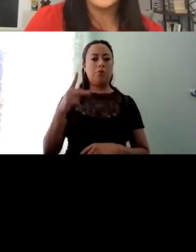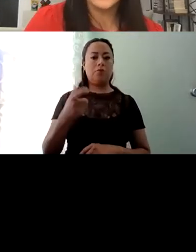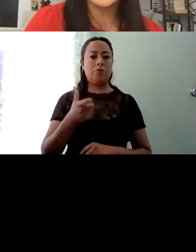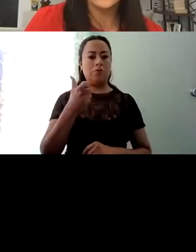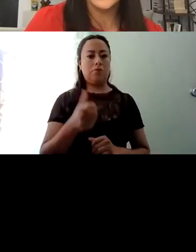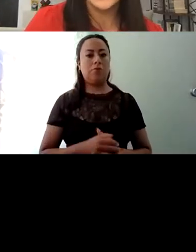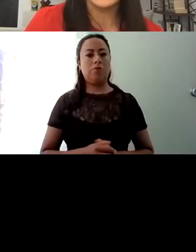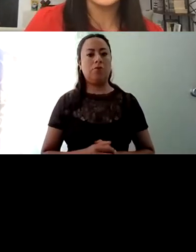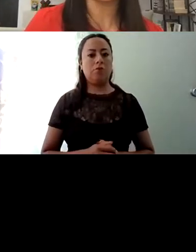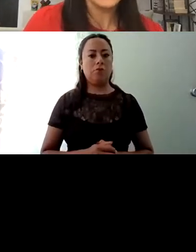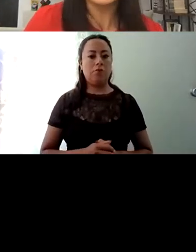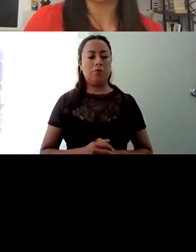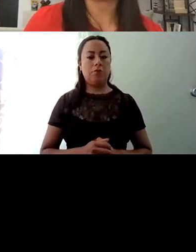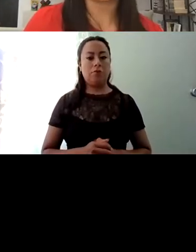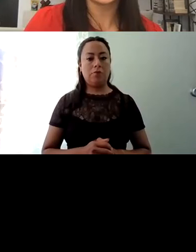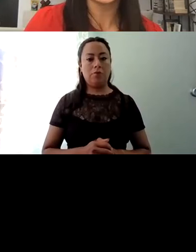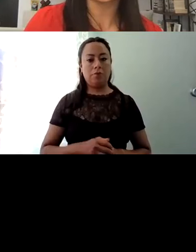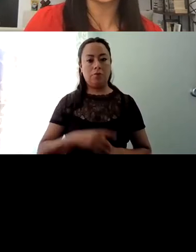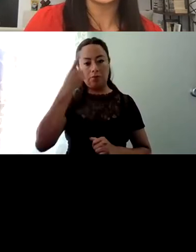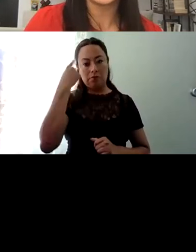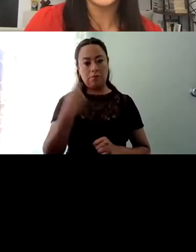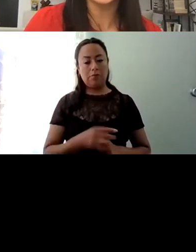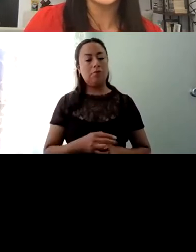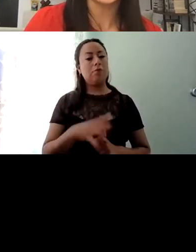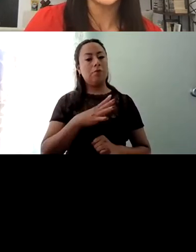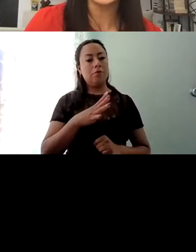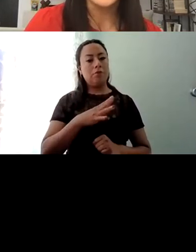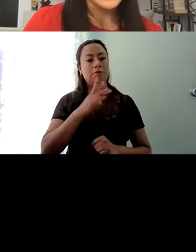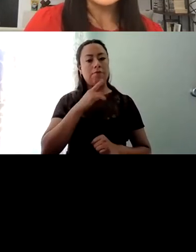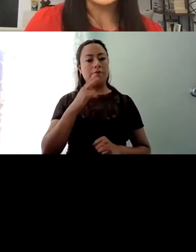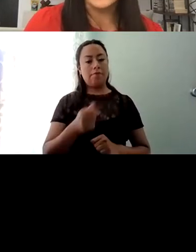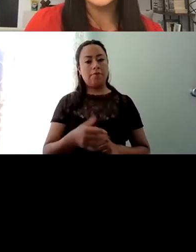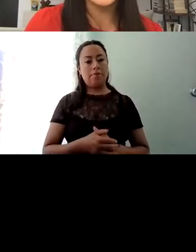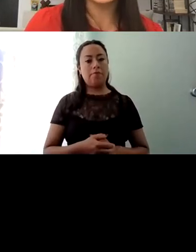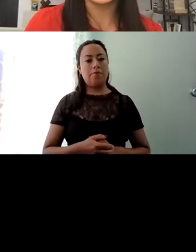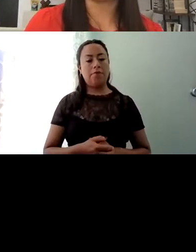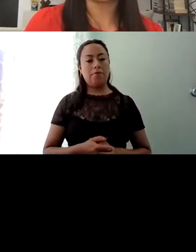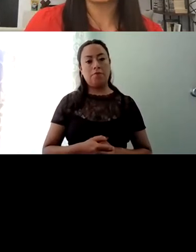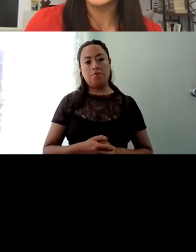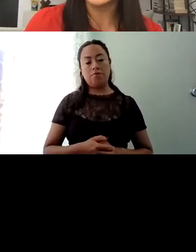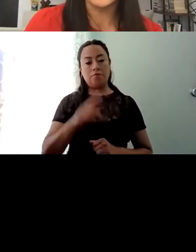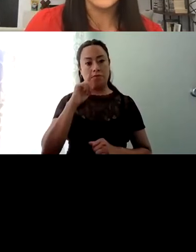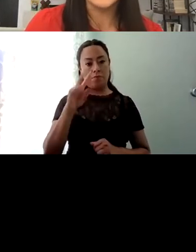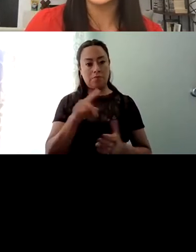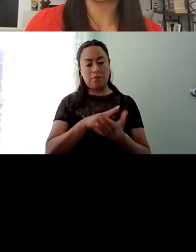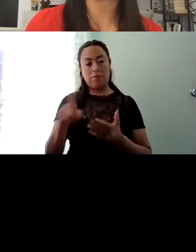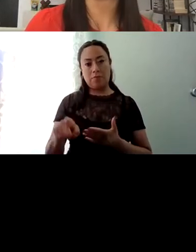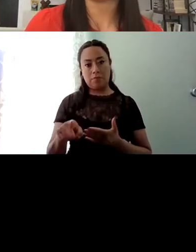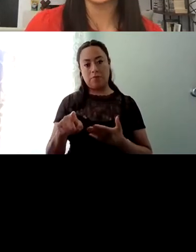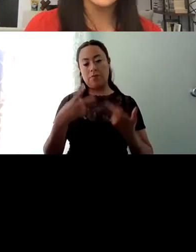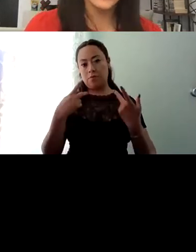su presupuesto para que haya justo una mejor observancia de los derechos en la ciudad, hasta acciones específicas como